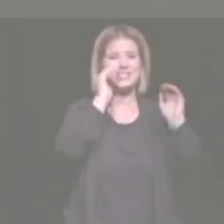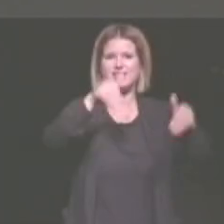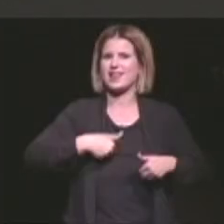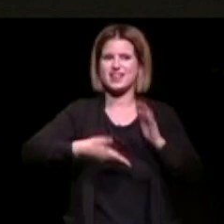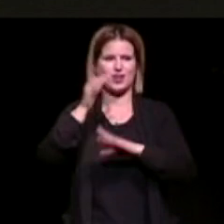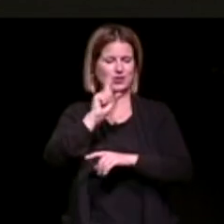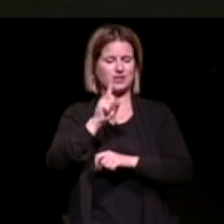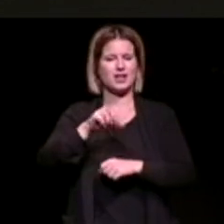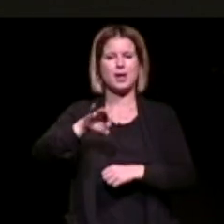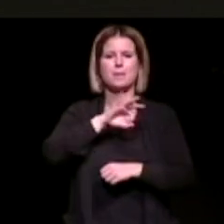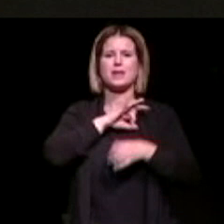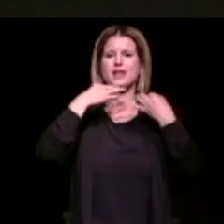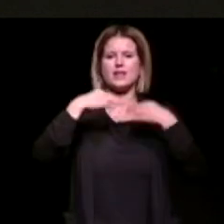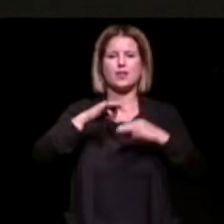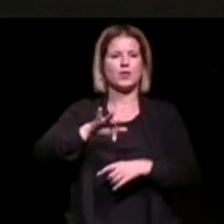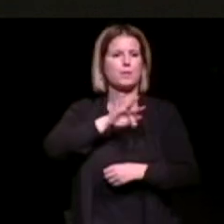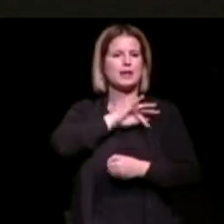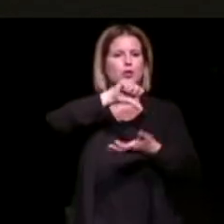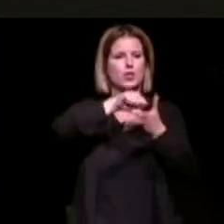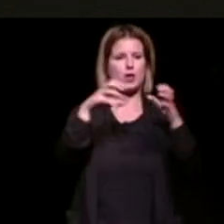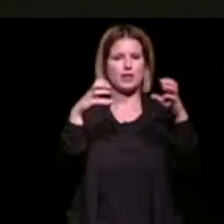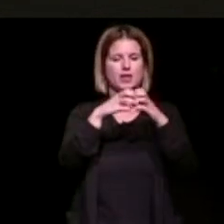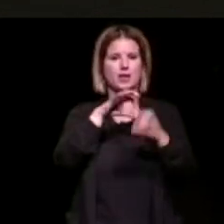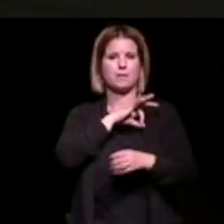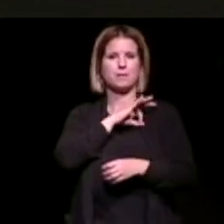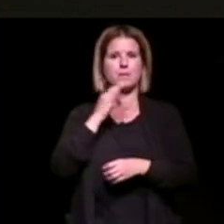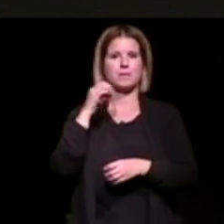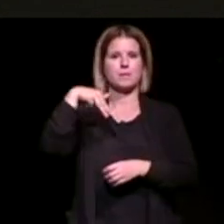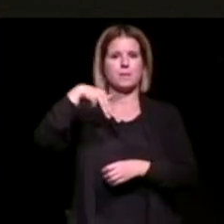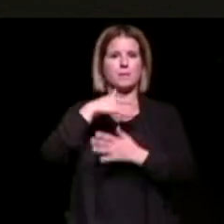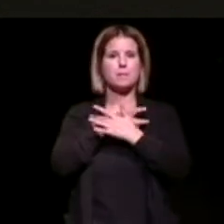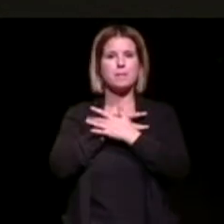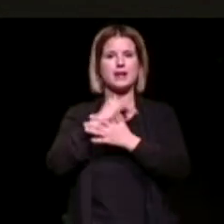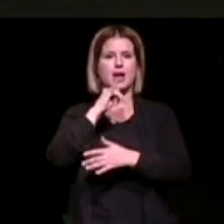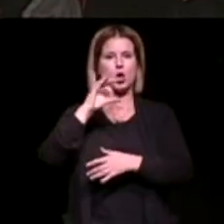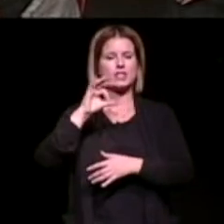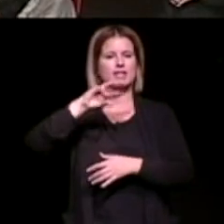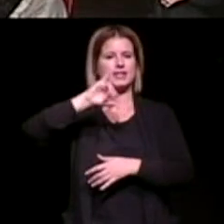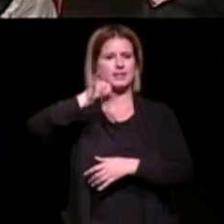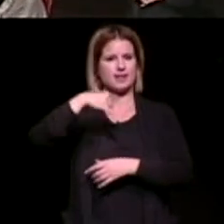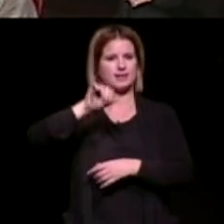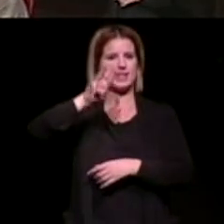medalla de oro al mérito por la ciudad de granada Doña María José Sánchez Pérez